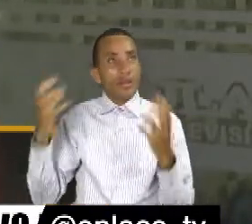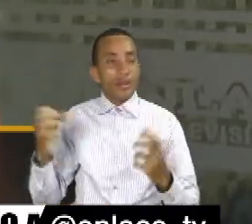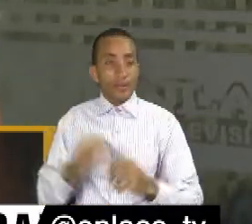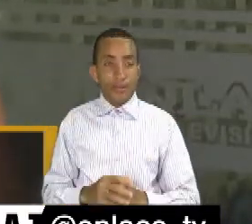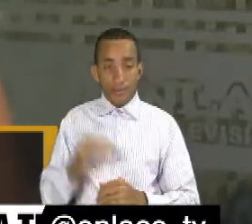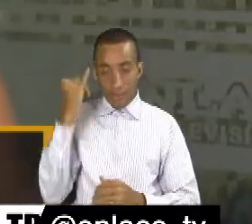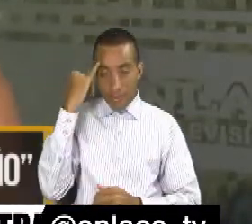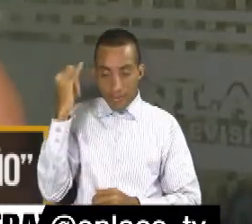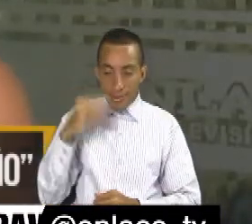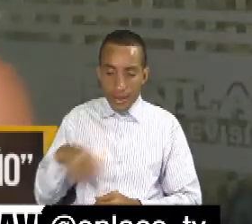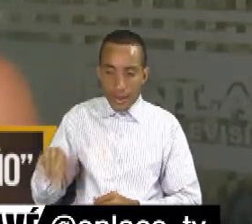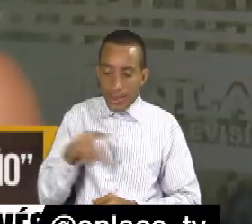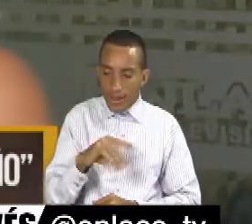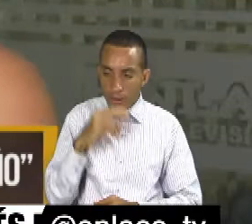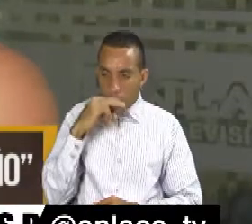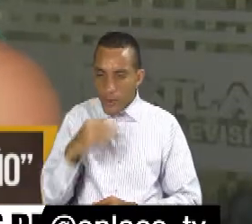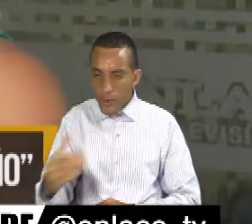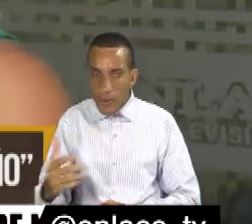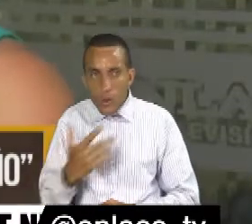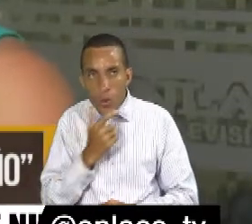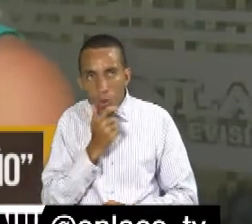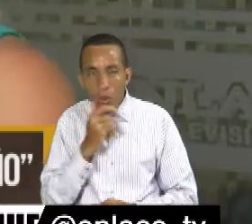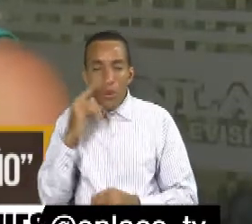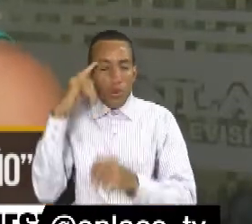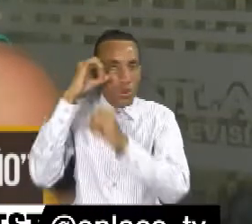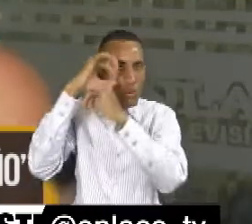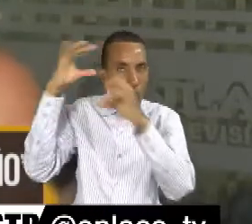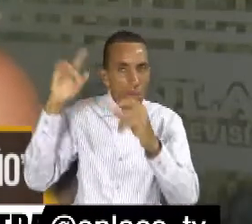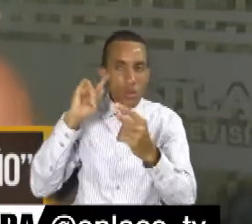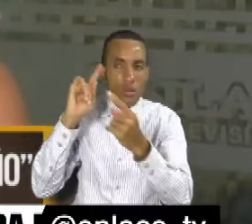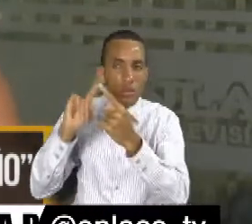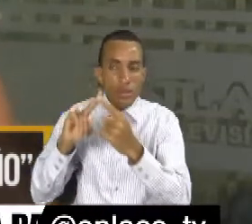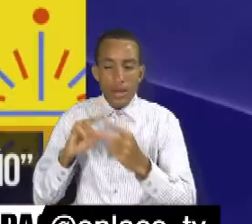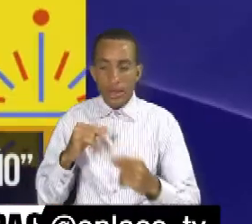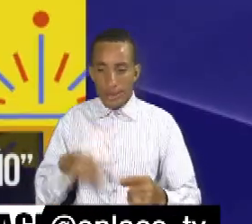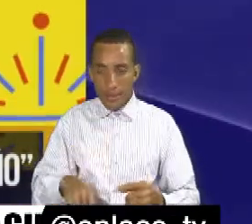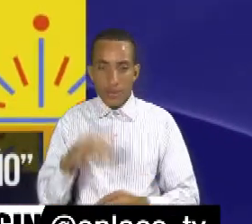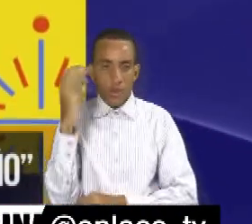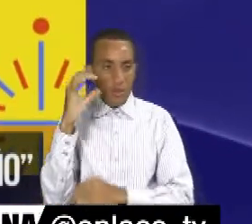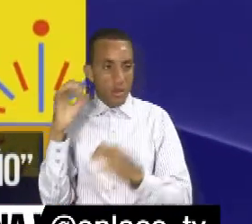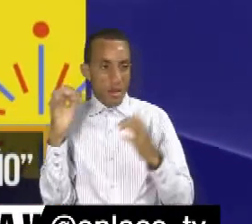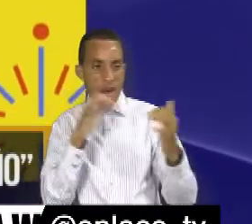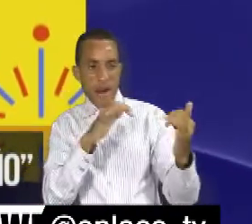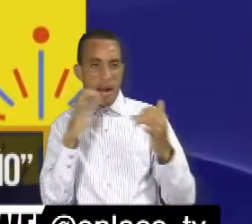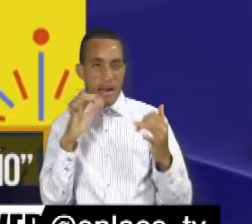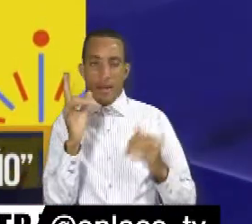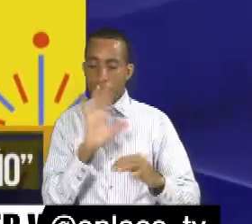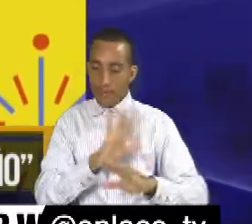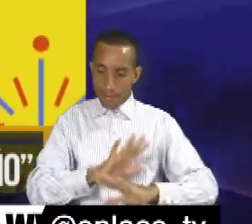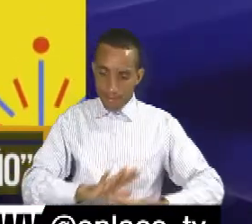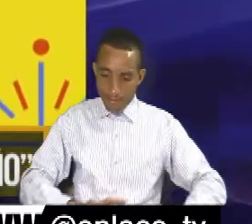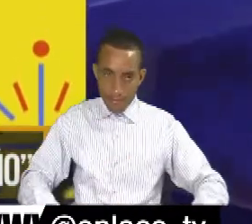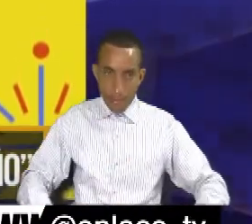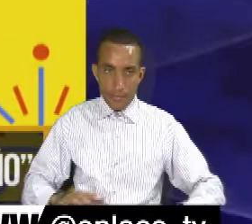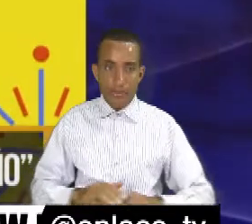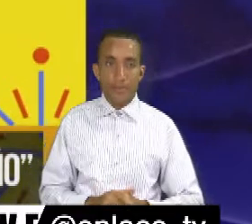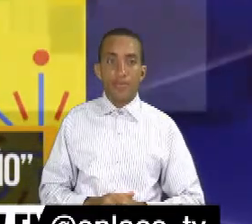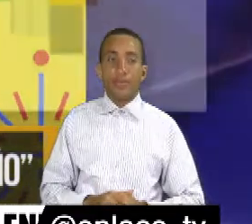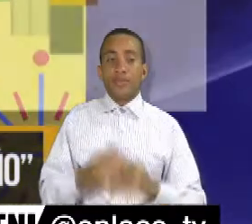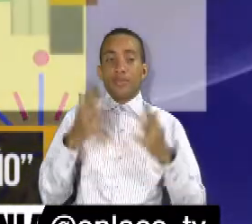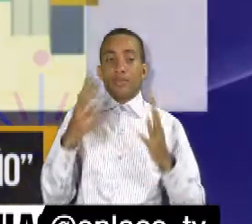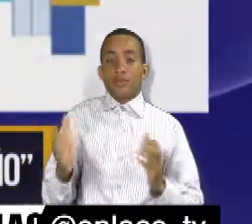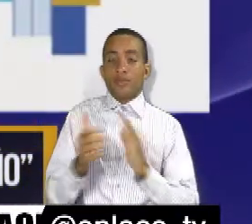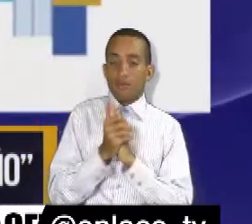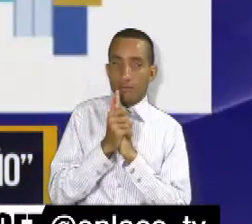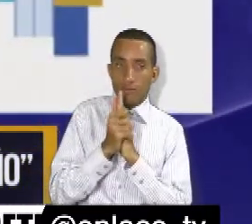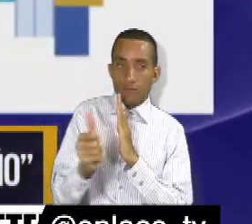de los niños, cómo ellos perciben, sueñan y ven un país sin guerra. Este concurso de dibujo busca incentivar el talento en Colombia y